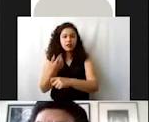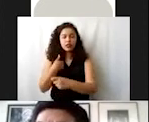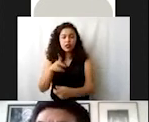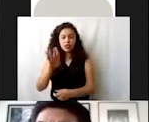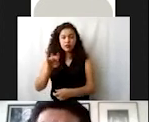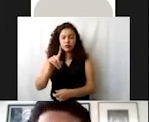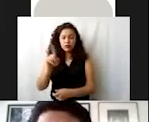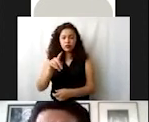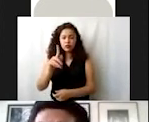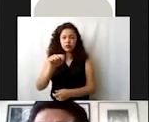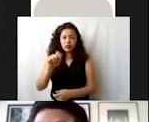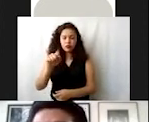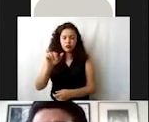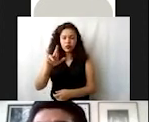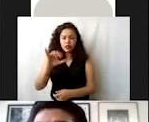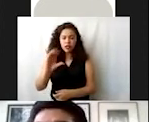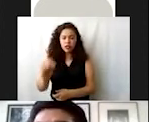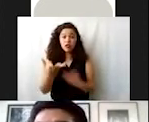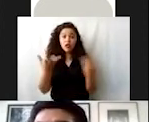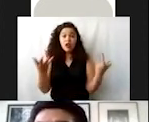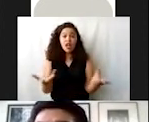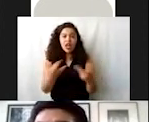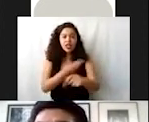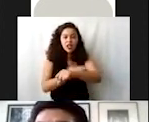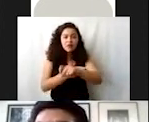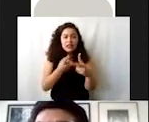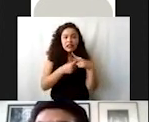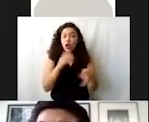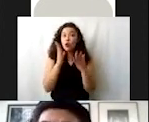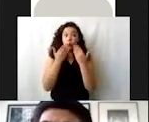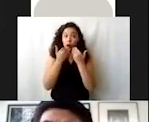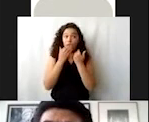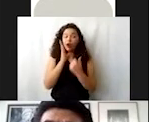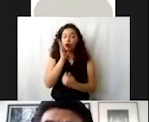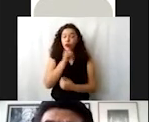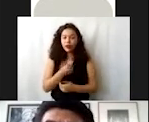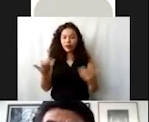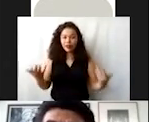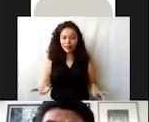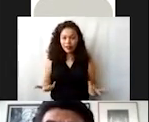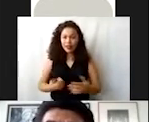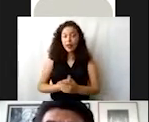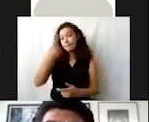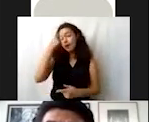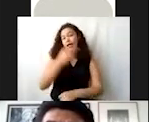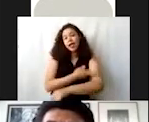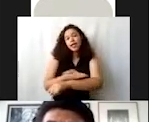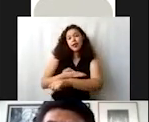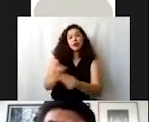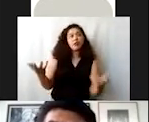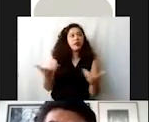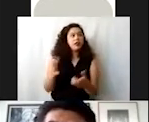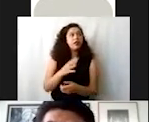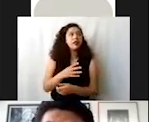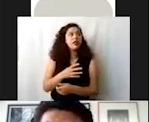buzón tributario, no los puedes llevar a cabo, ¿sí? Para poder llevar a cabo un trámite